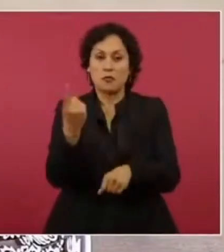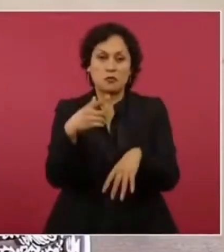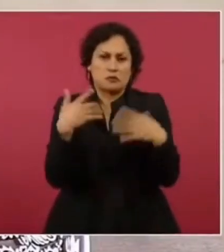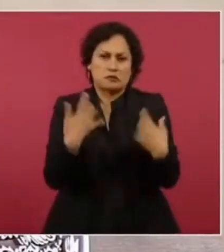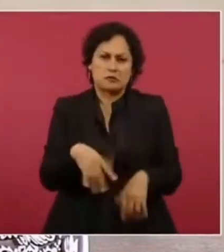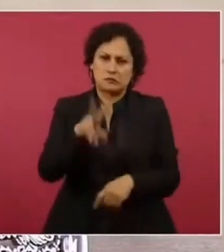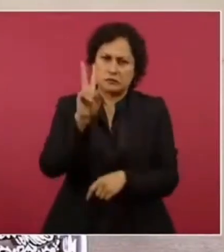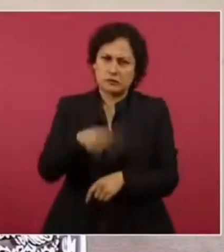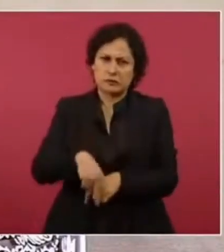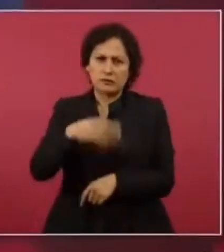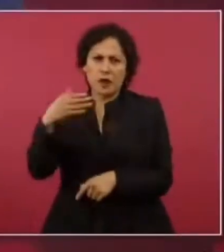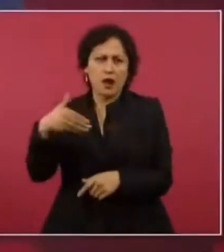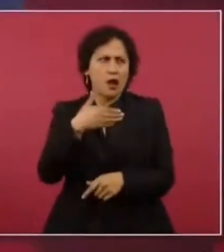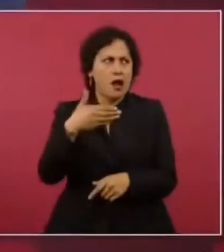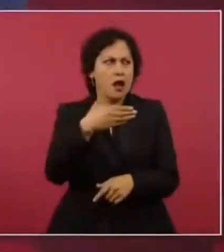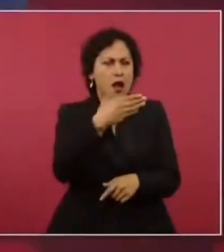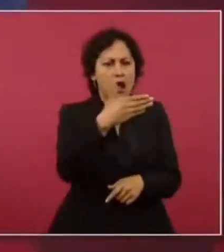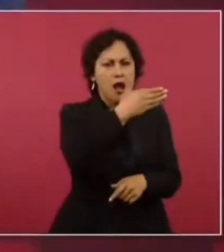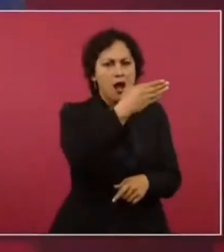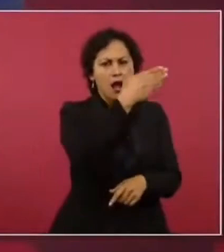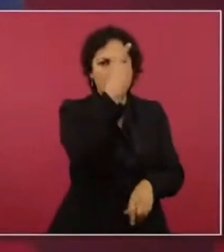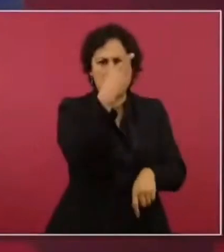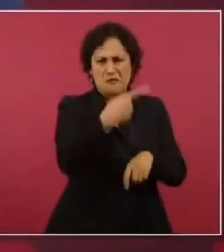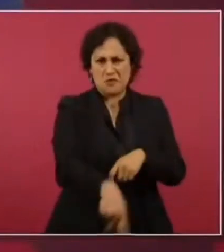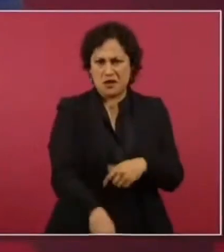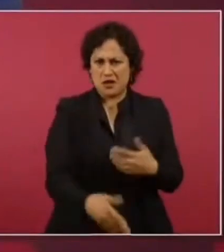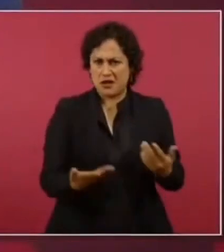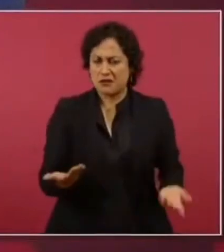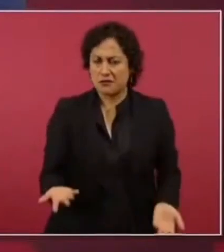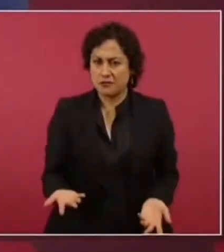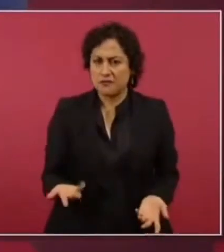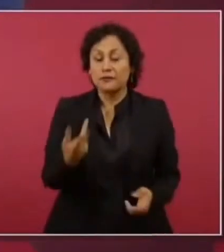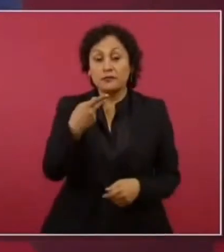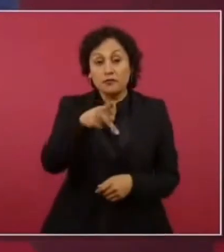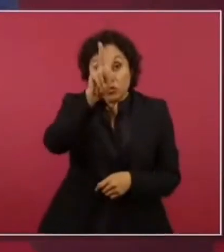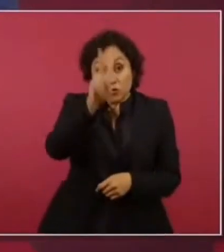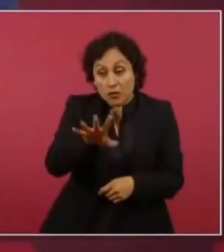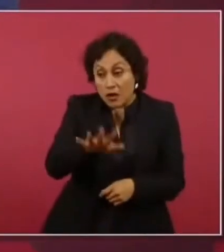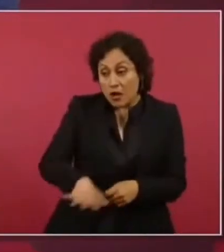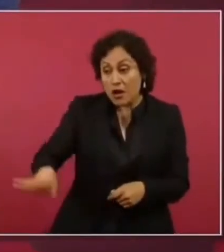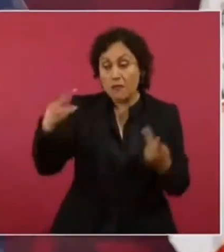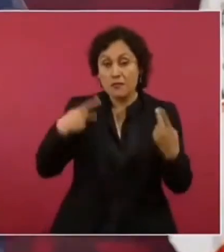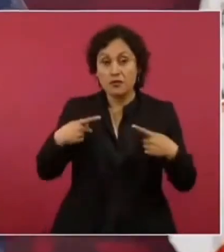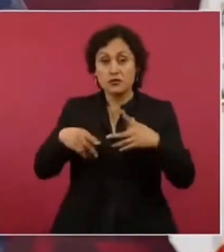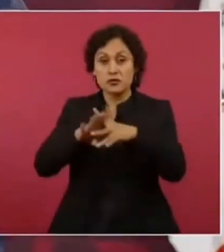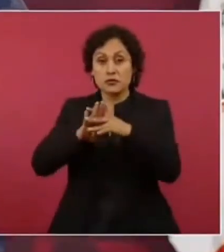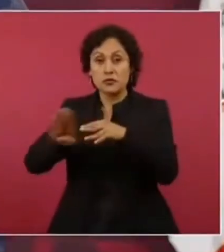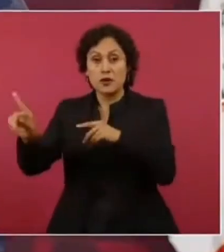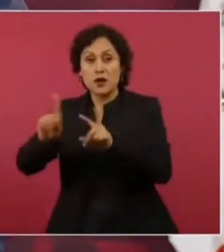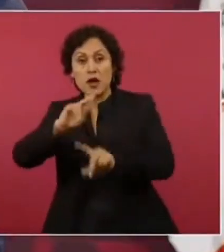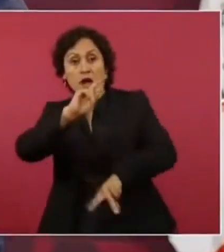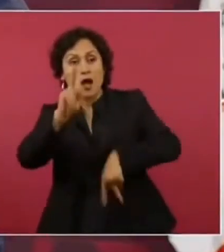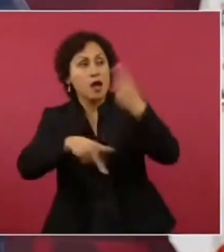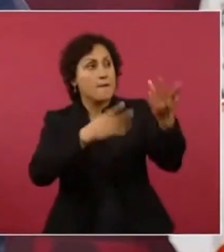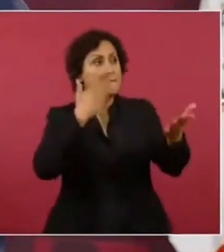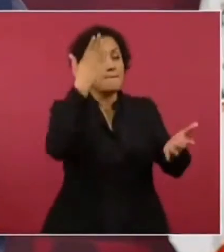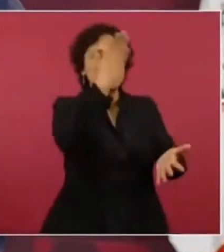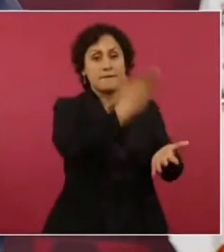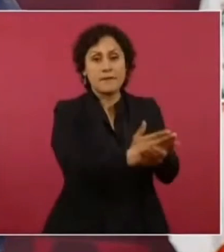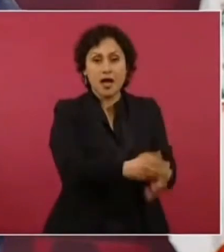peligro pero van a trabajar van a buscarse la vida honradamente la